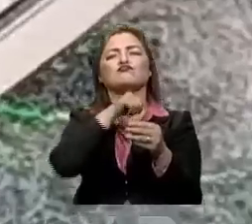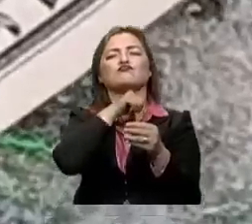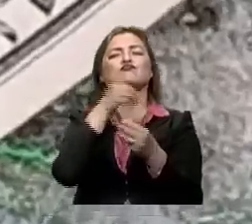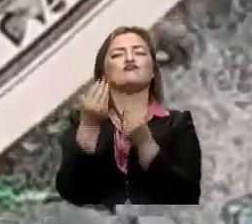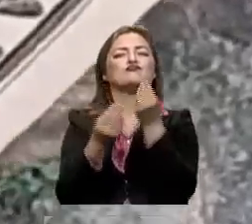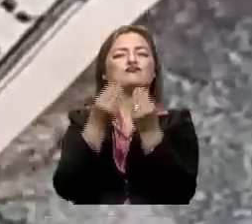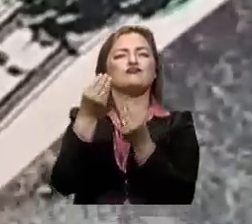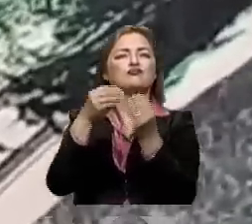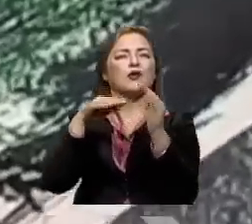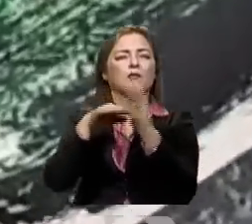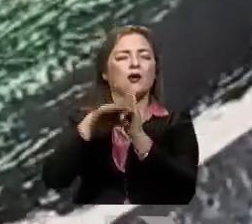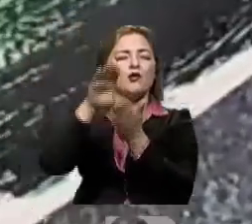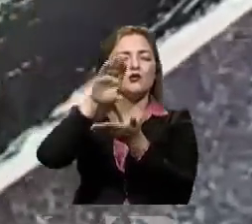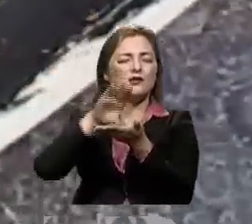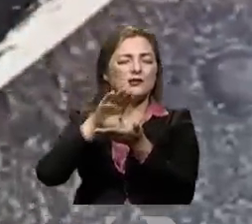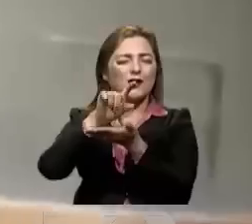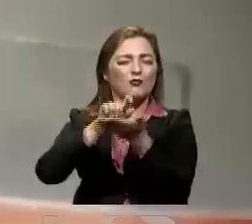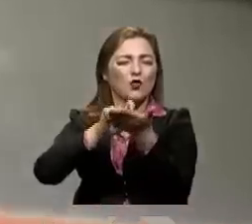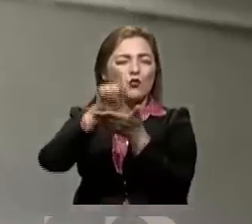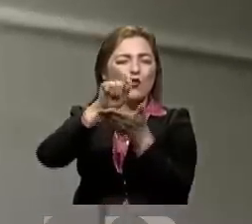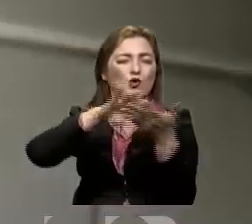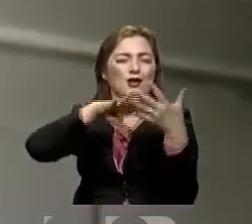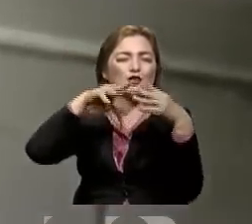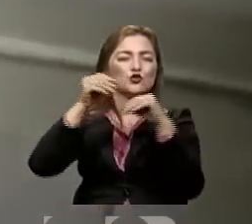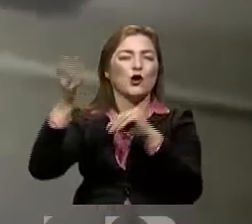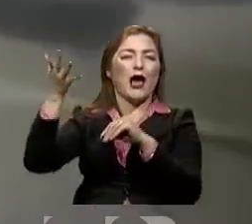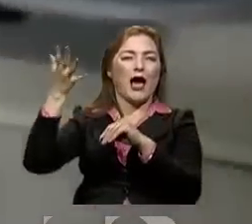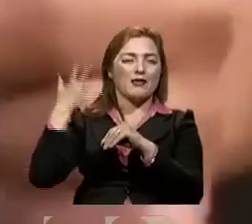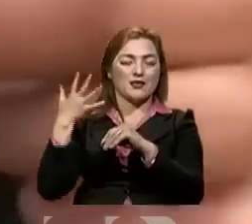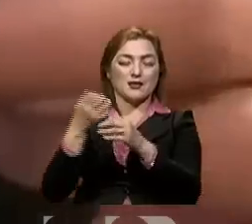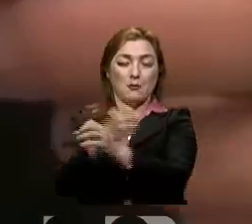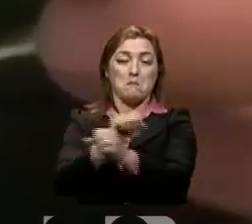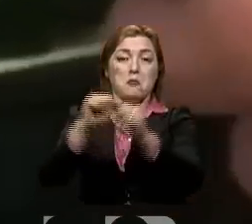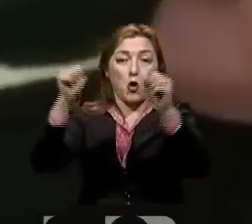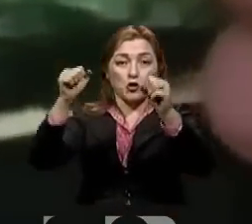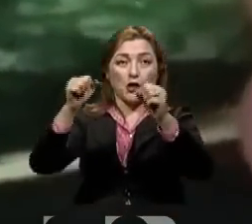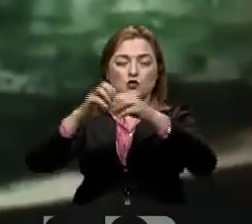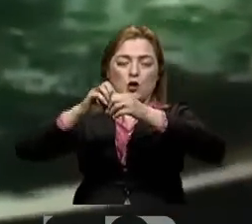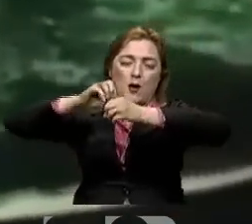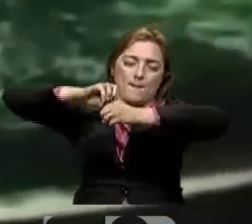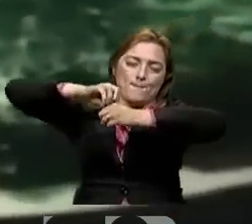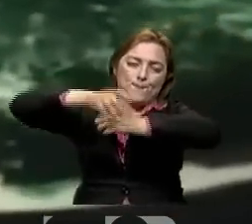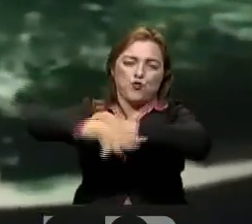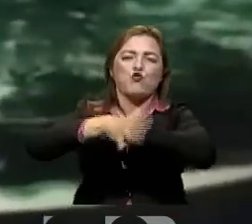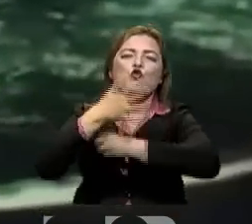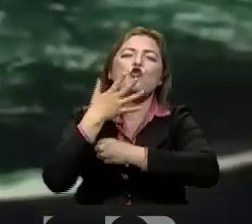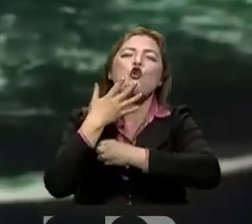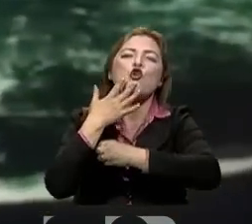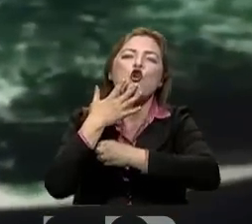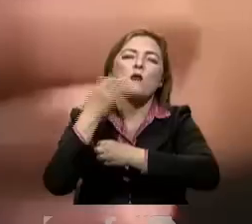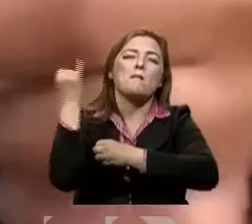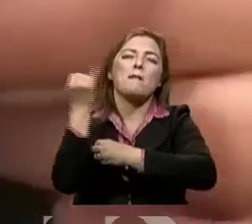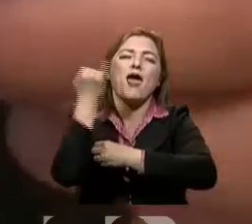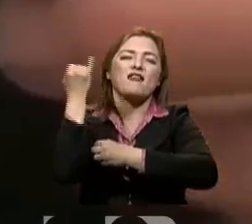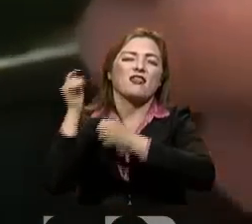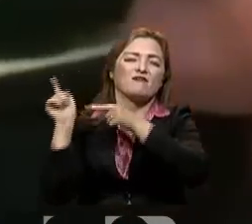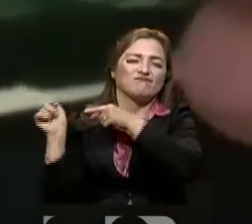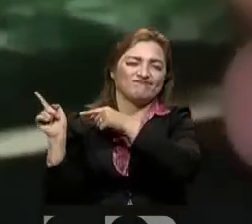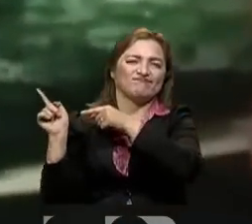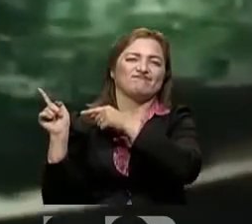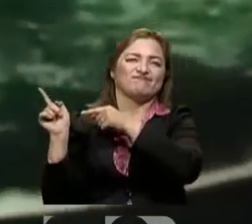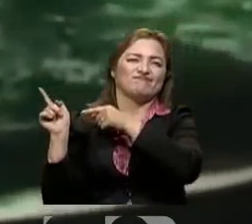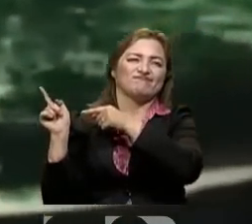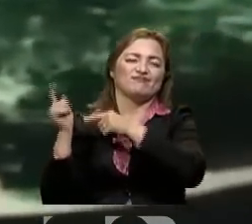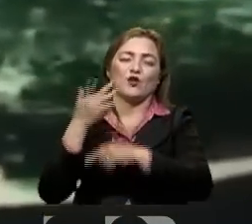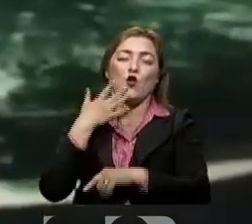delincuencia, el Banco Central aprobó una resolución que permite ejecutar un sistema de seguridad en los cajeros. Se trata del